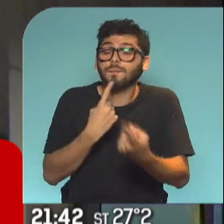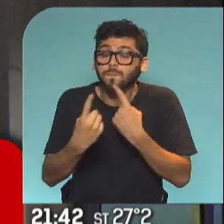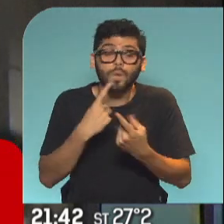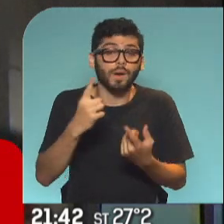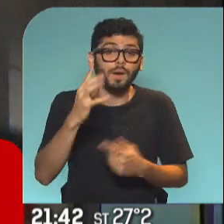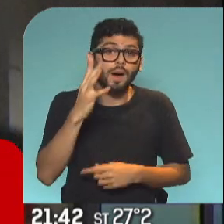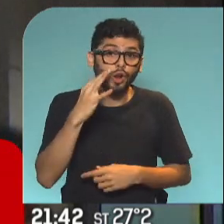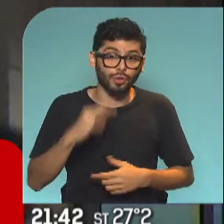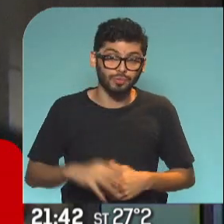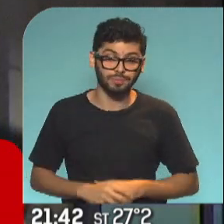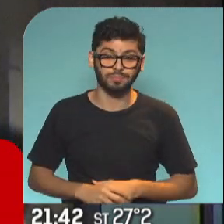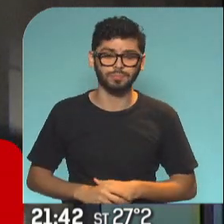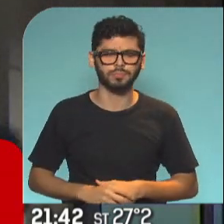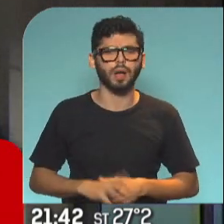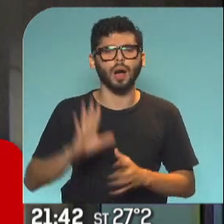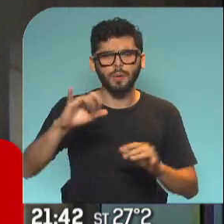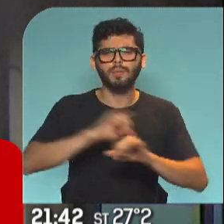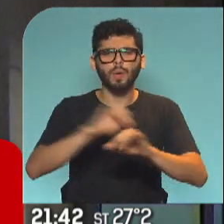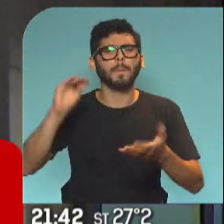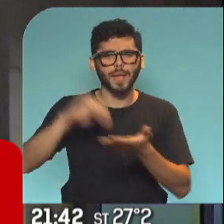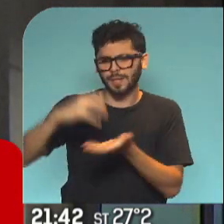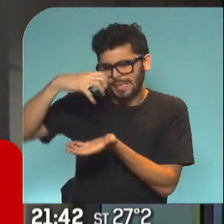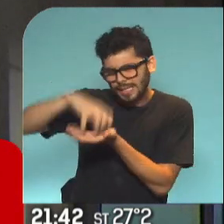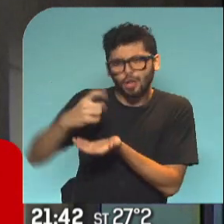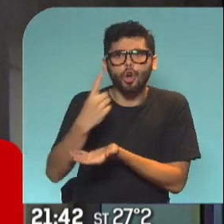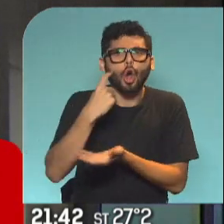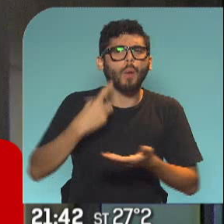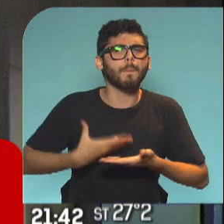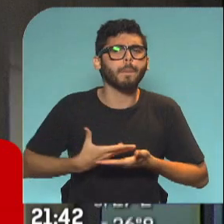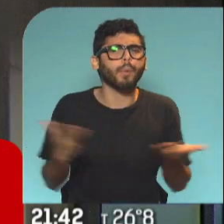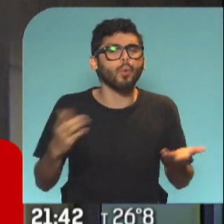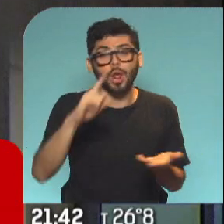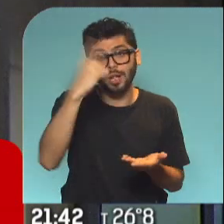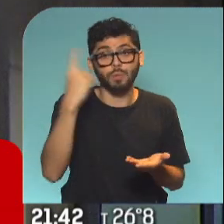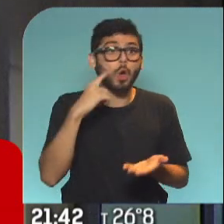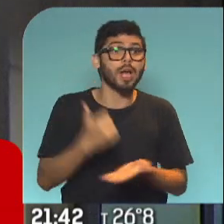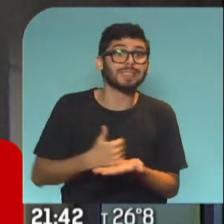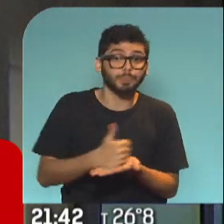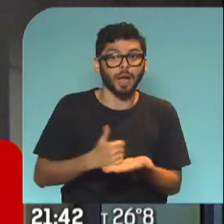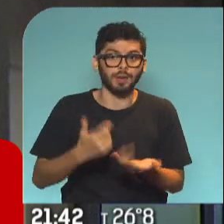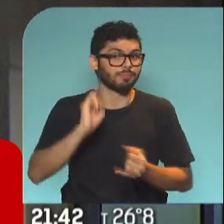estas vacunas. A ver, más datos del monitor público de vacunación para amenizar la espera,